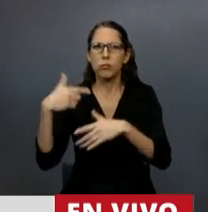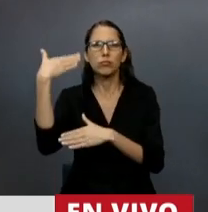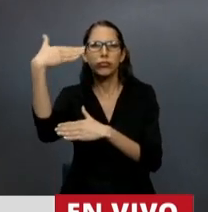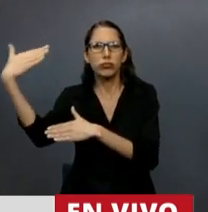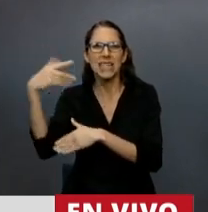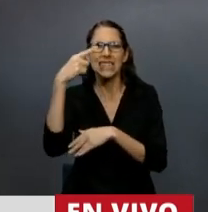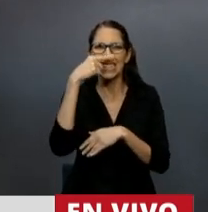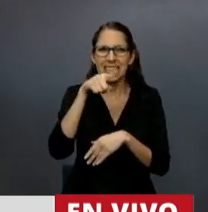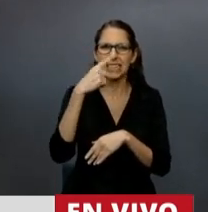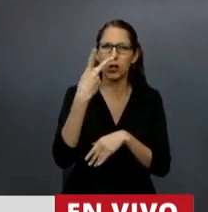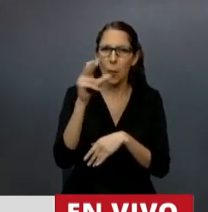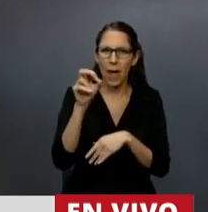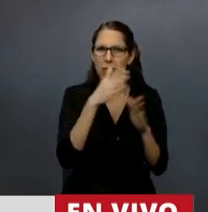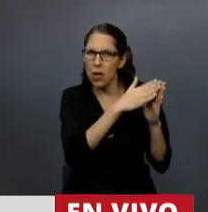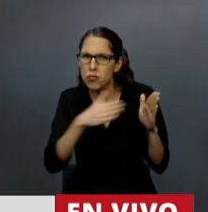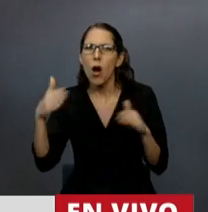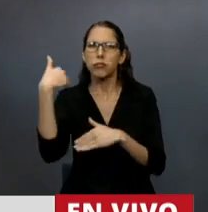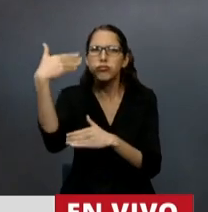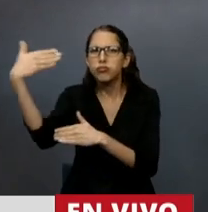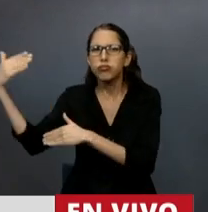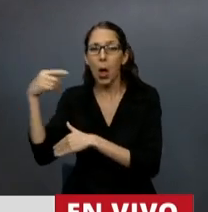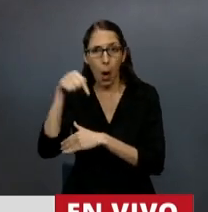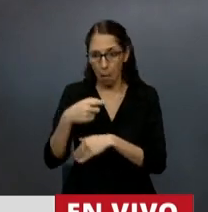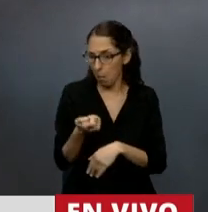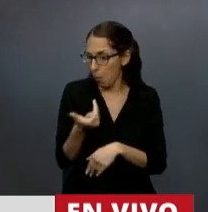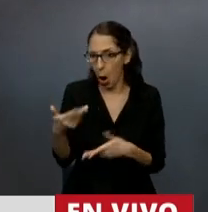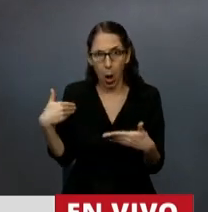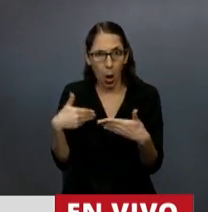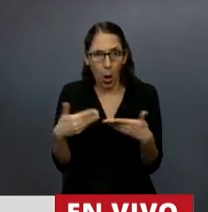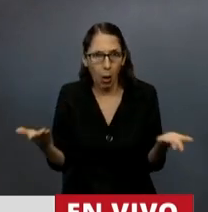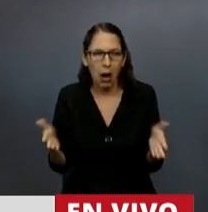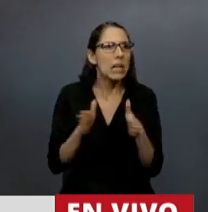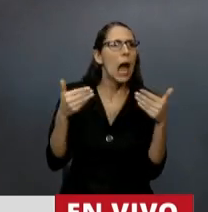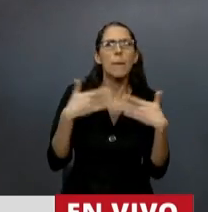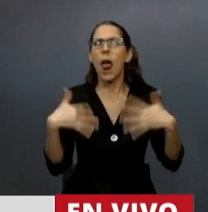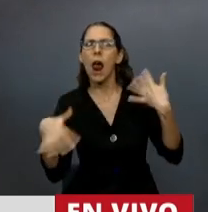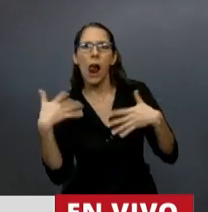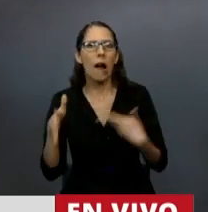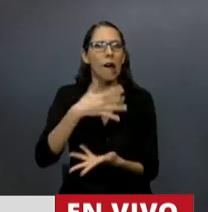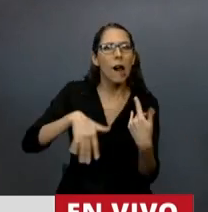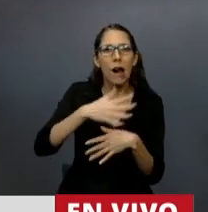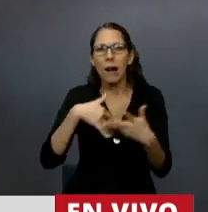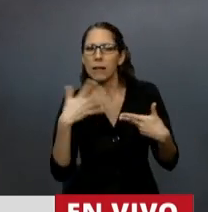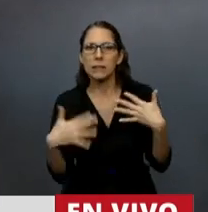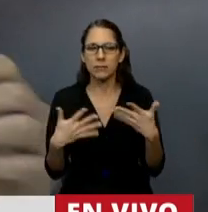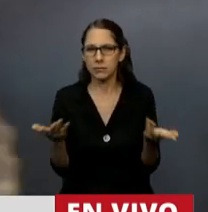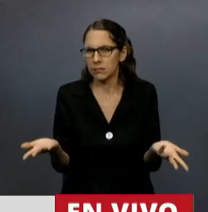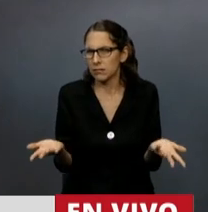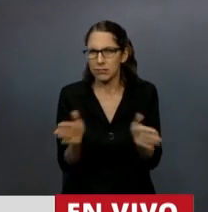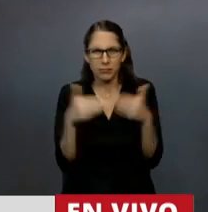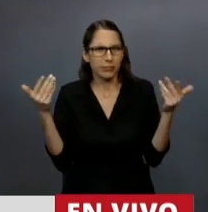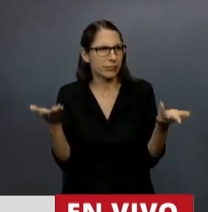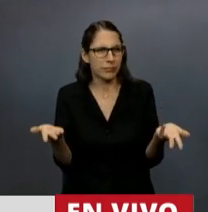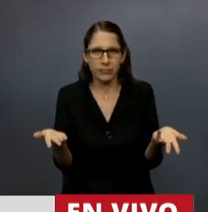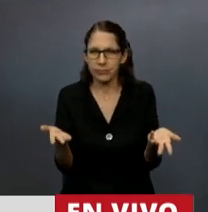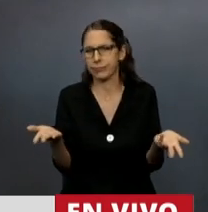día estamos teniendo muy pocos expositores, todo rápido, todo express. La verdad que